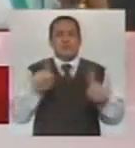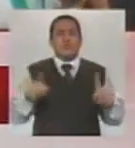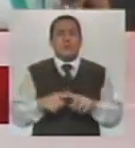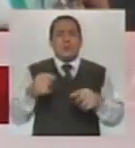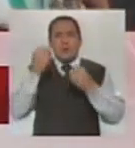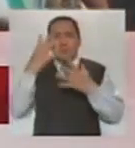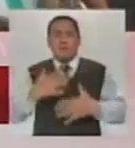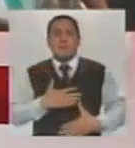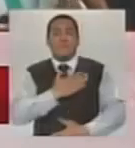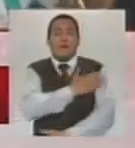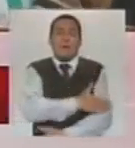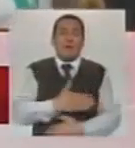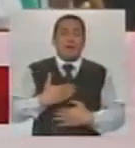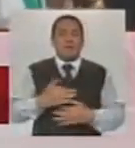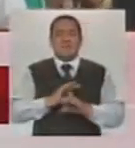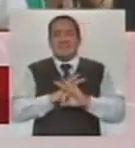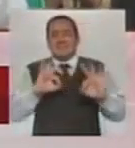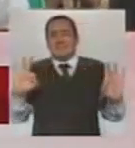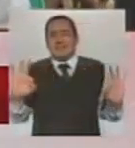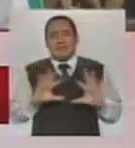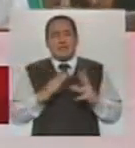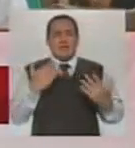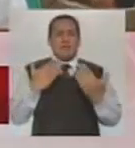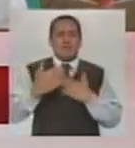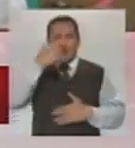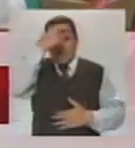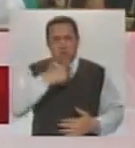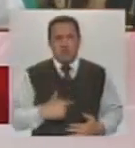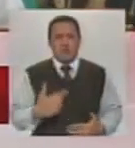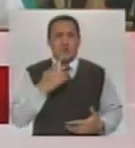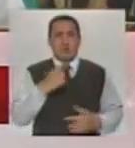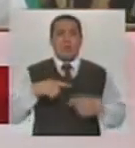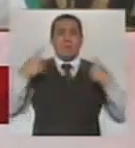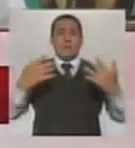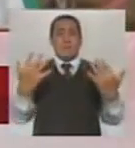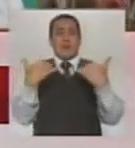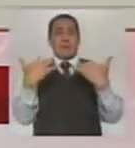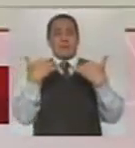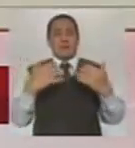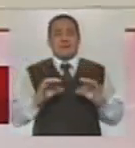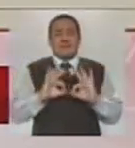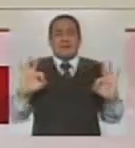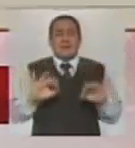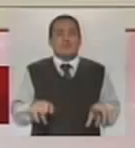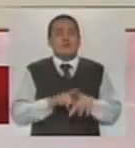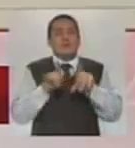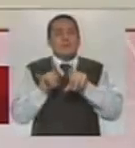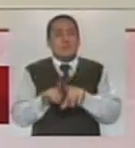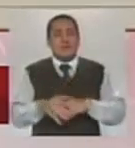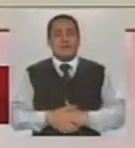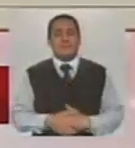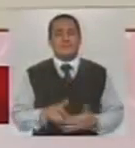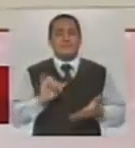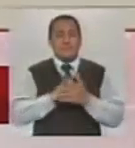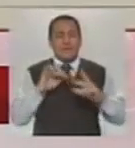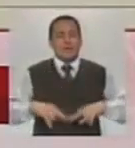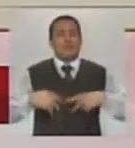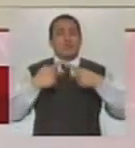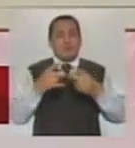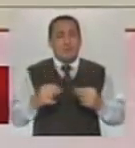intereses particulares y sin actitudes o conductas populacheras, sino tratando de